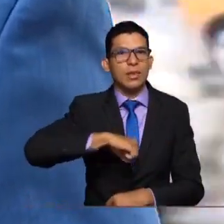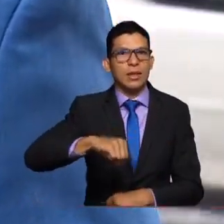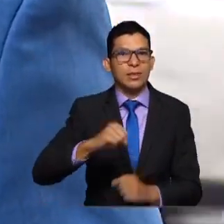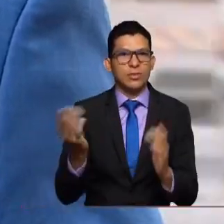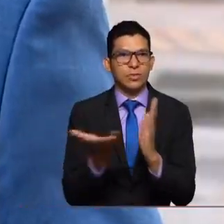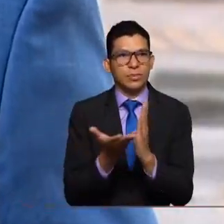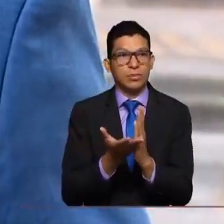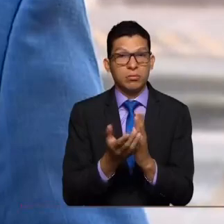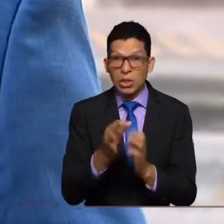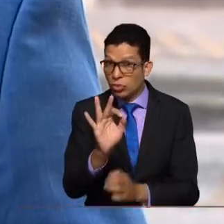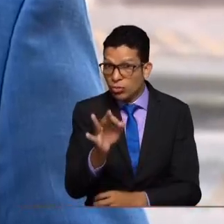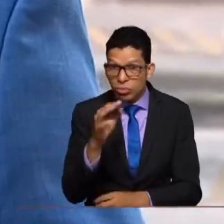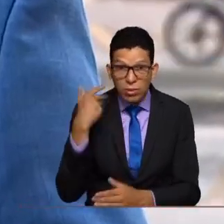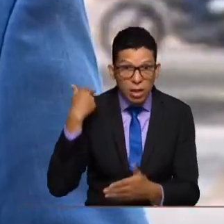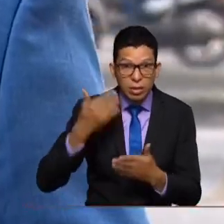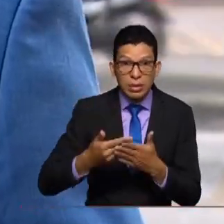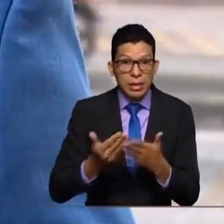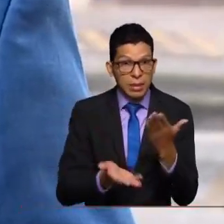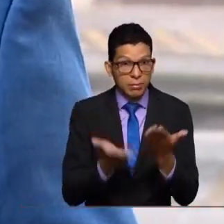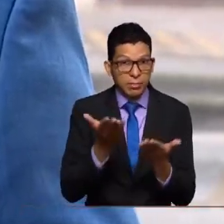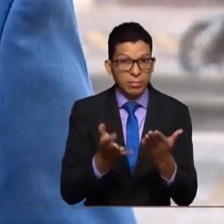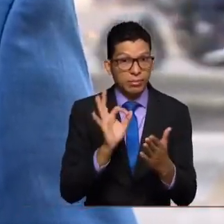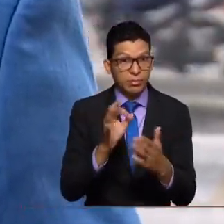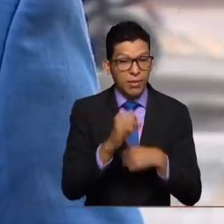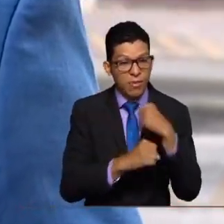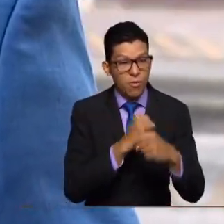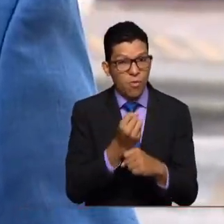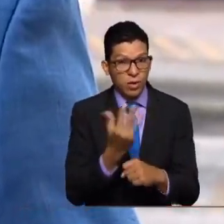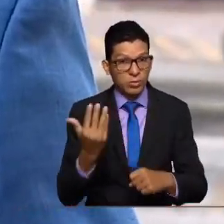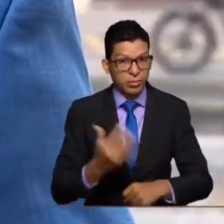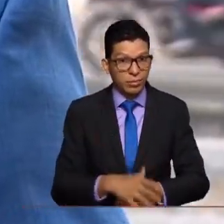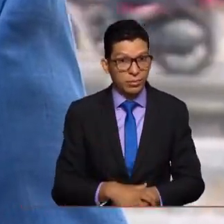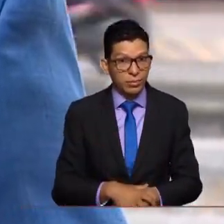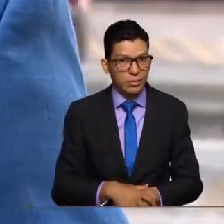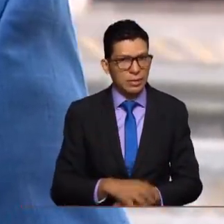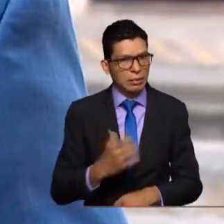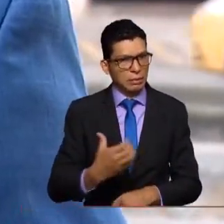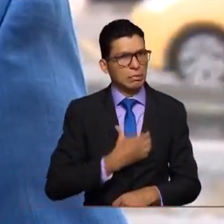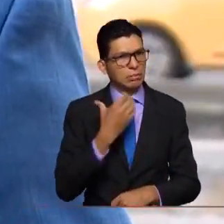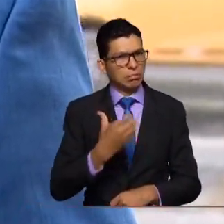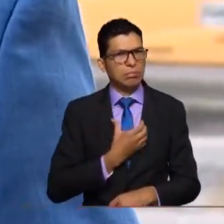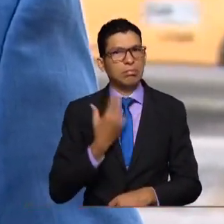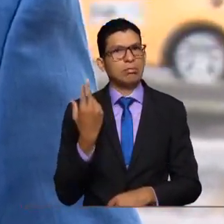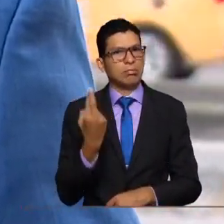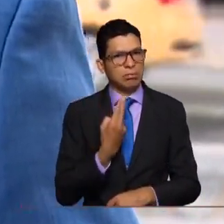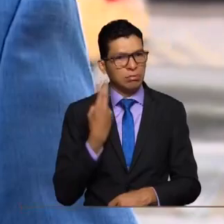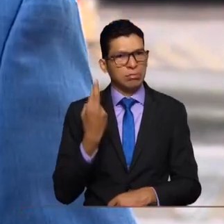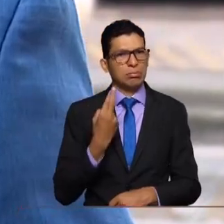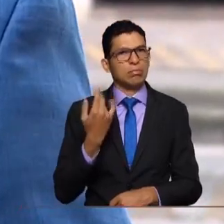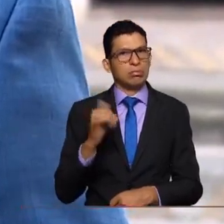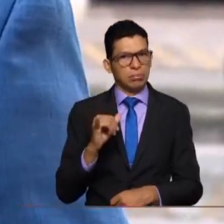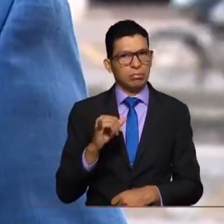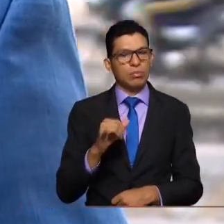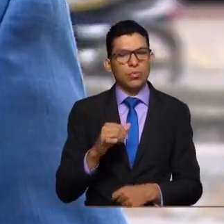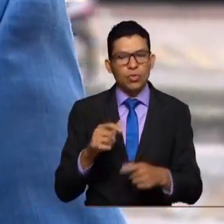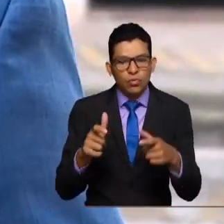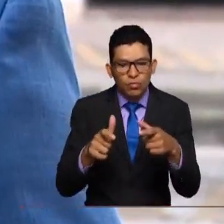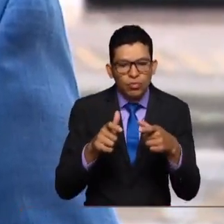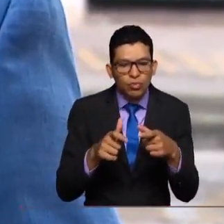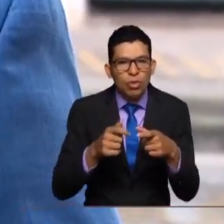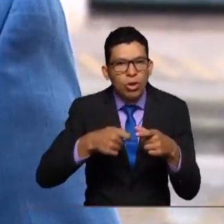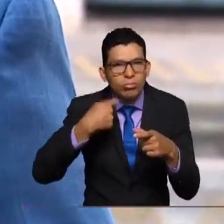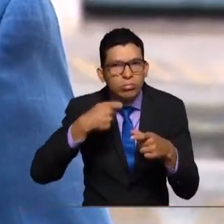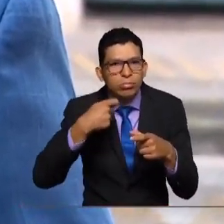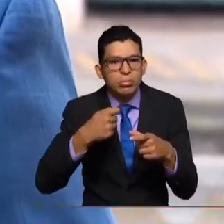ha sido así dependiendo de la edad se entrega la porción Porque después digamos que esta queja haya sido recurrente dicen que un poquito de lentejas que son